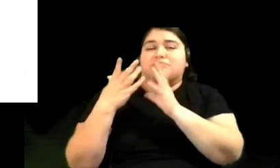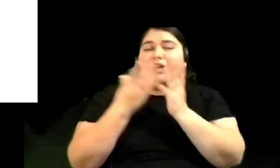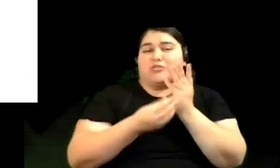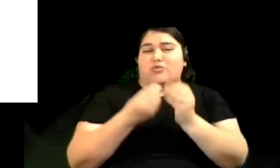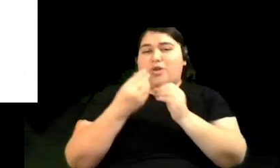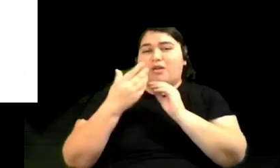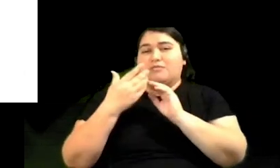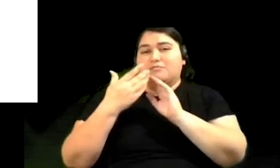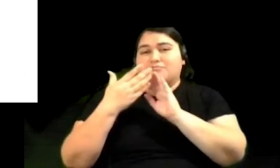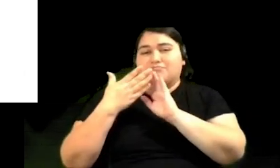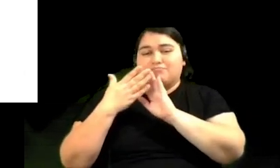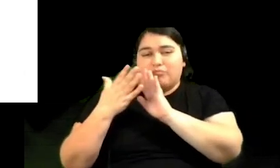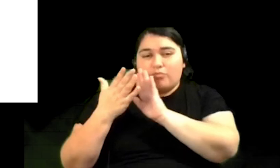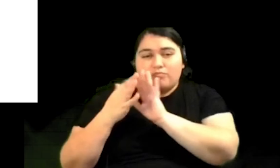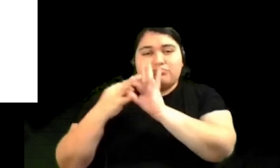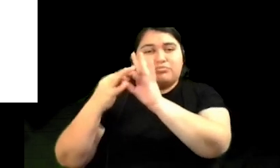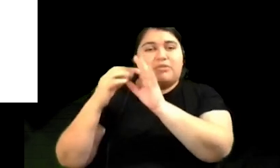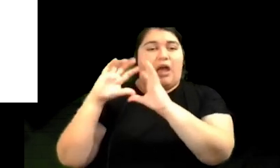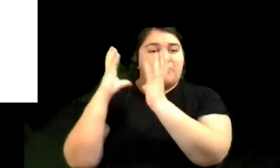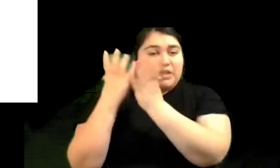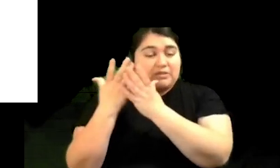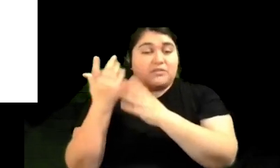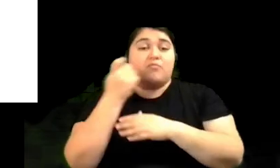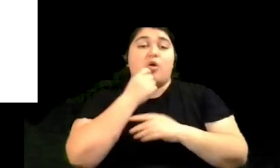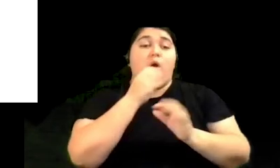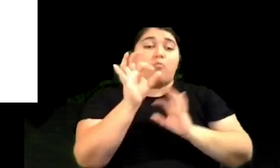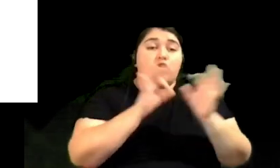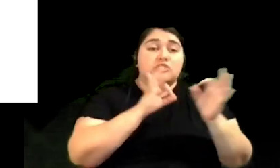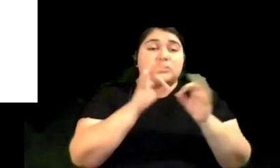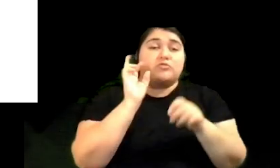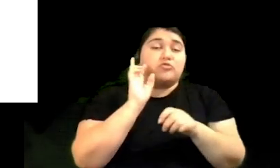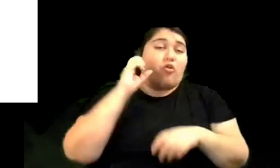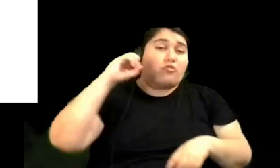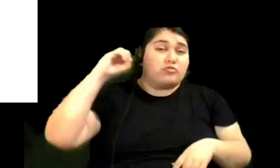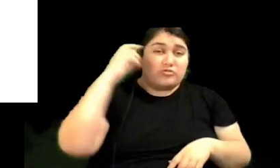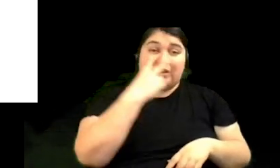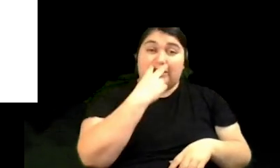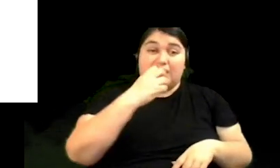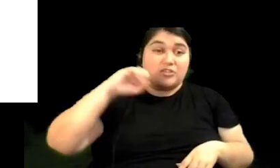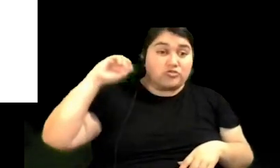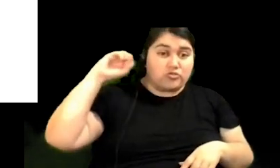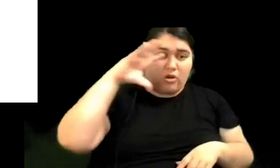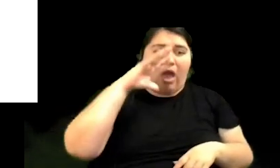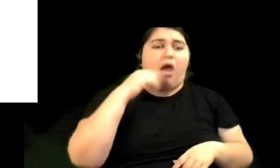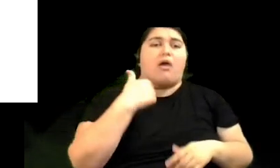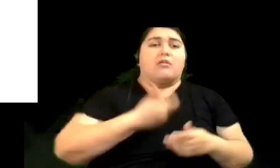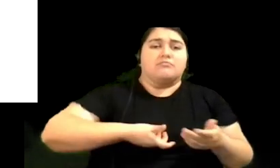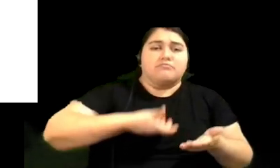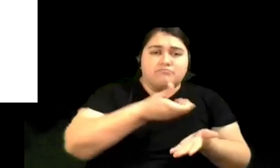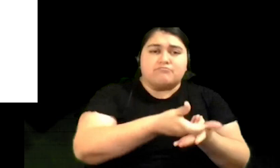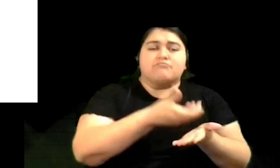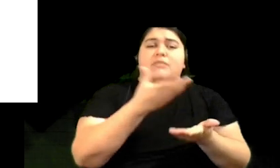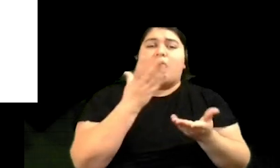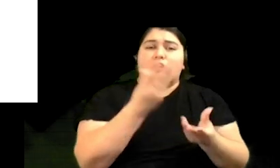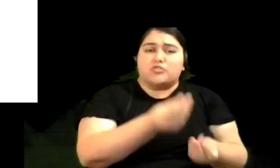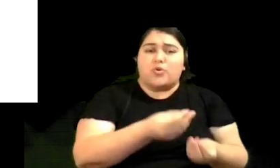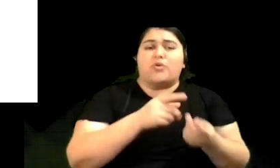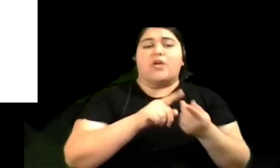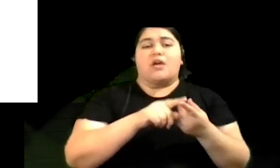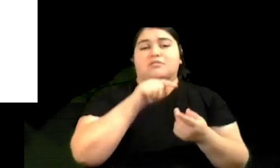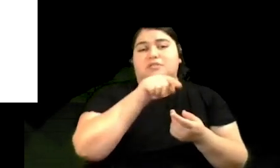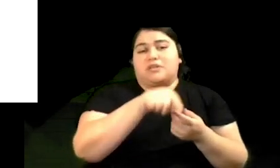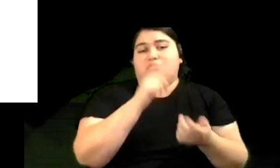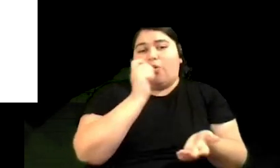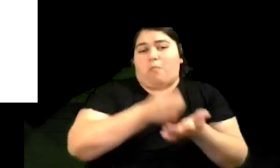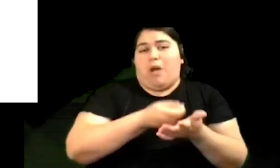un proyecto de energía solar, darle una exención impositiva mientras dure el proyecto, por durante 5 años, lo que fuera, que no pague el